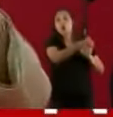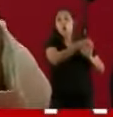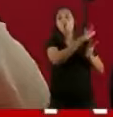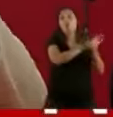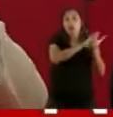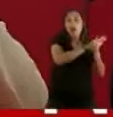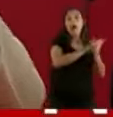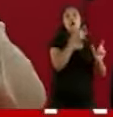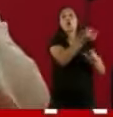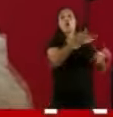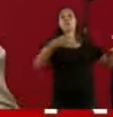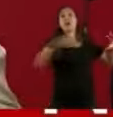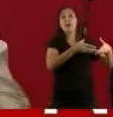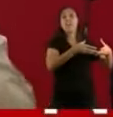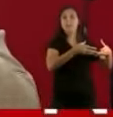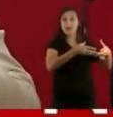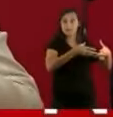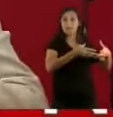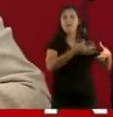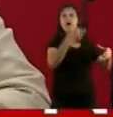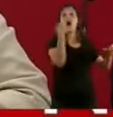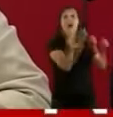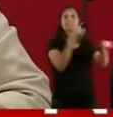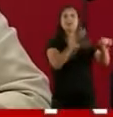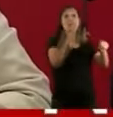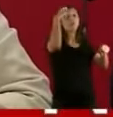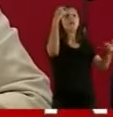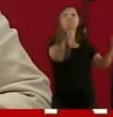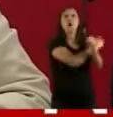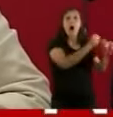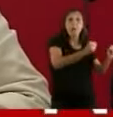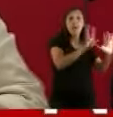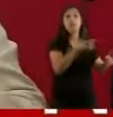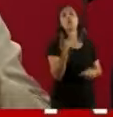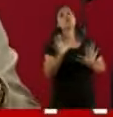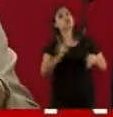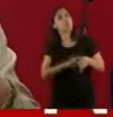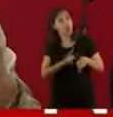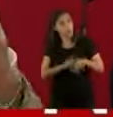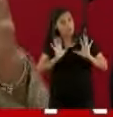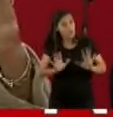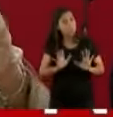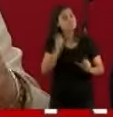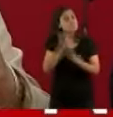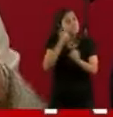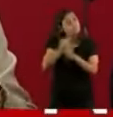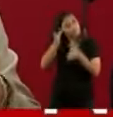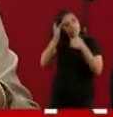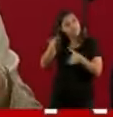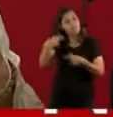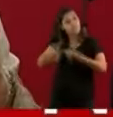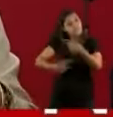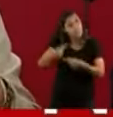o antibandas, como le vamos a poner a la Argentina, adaptada a nuestras circunstancias, y estemos con toda la